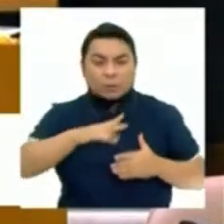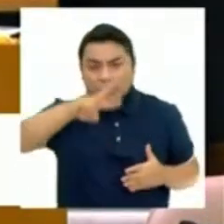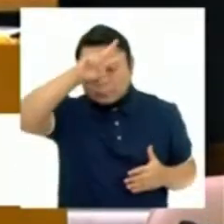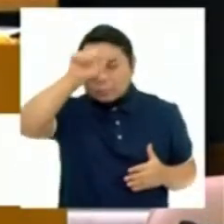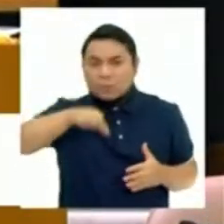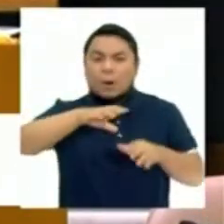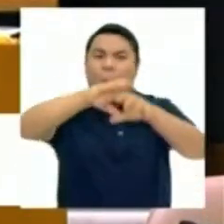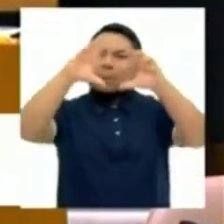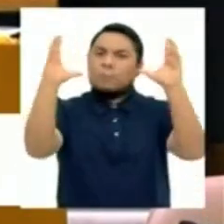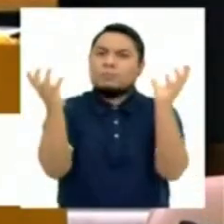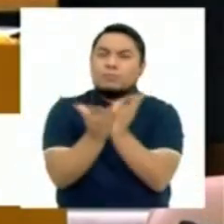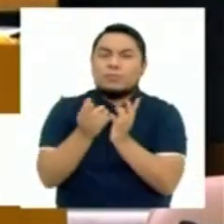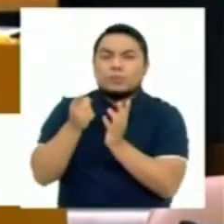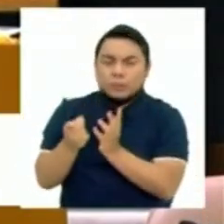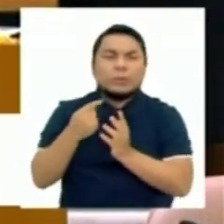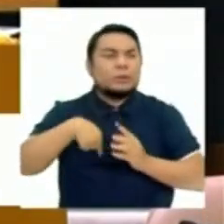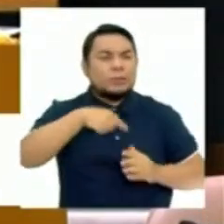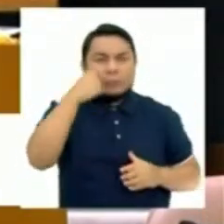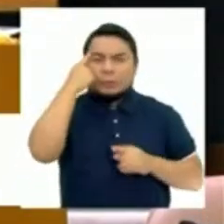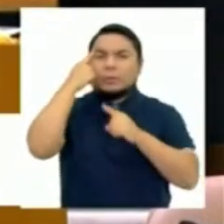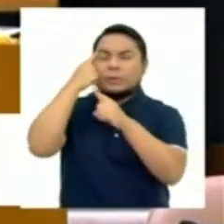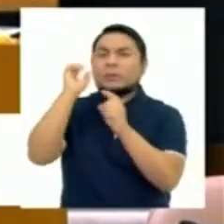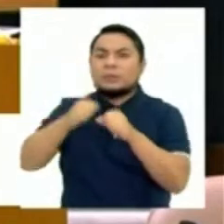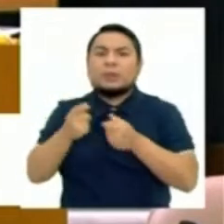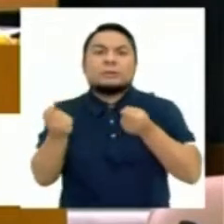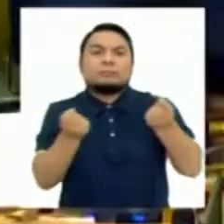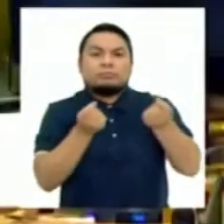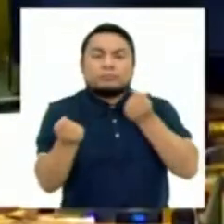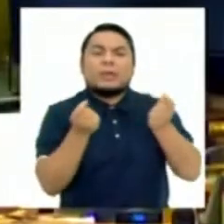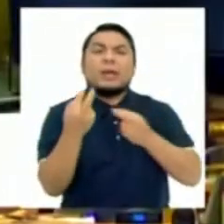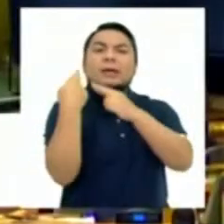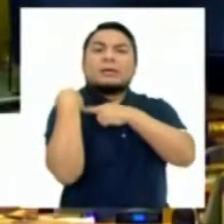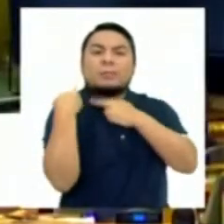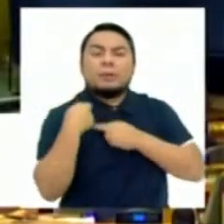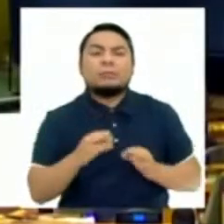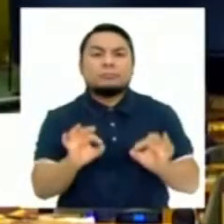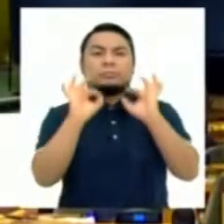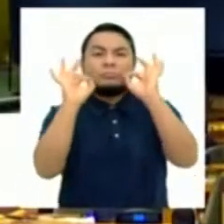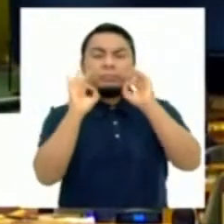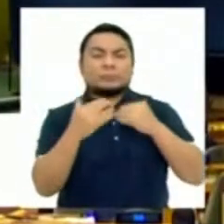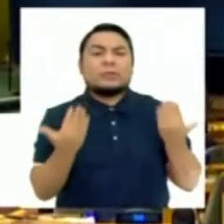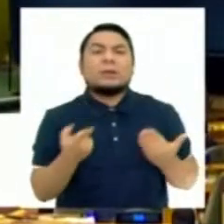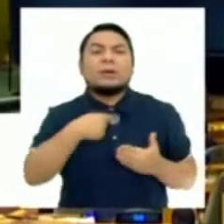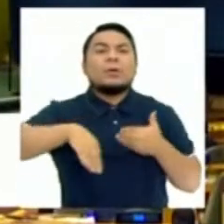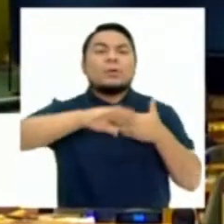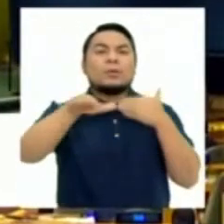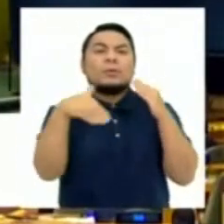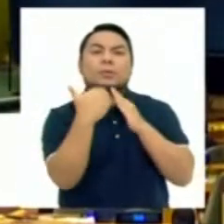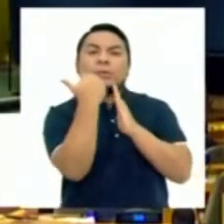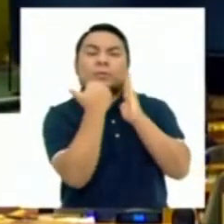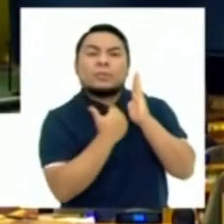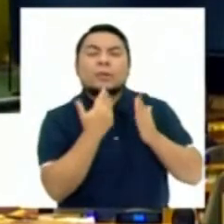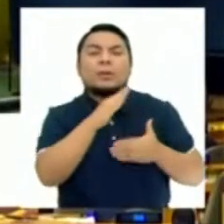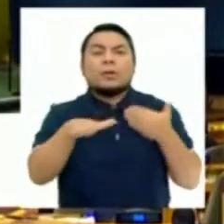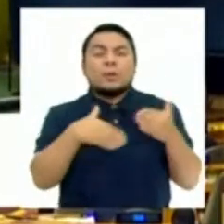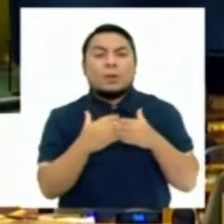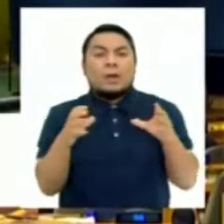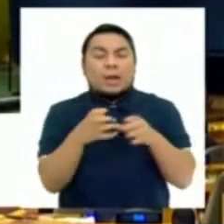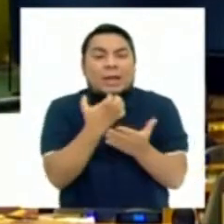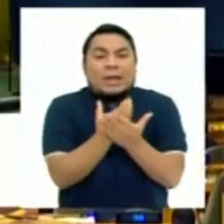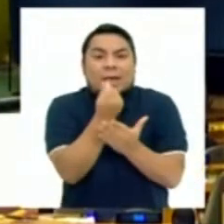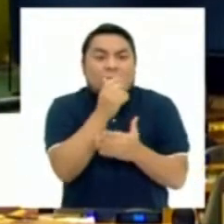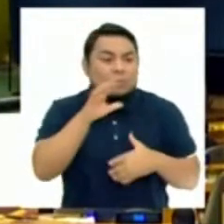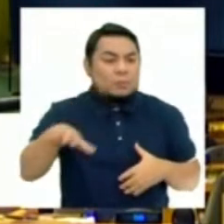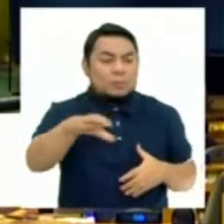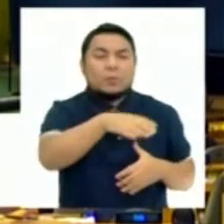mundo, vamos a transitar por el manejo responsable y eficiente del marco macroeconómico